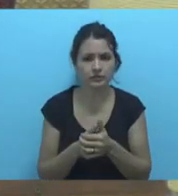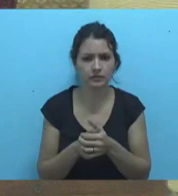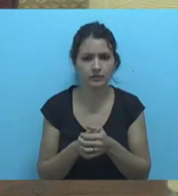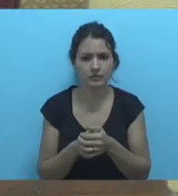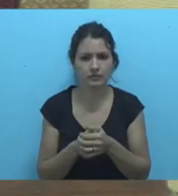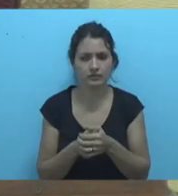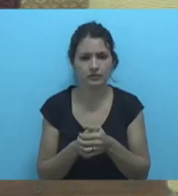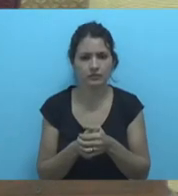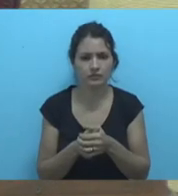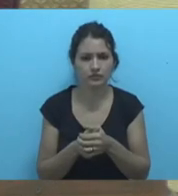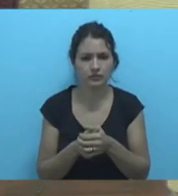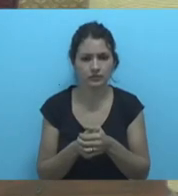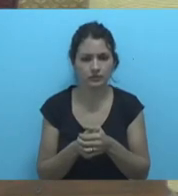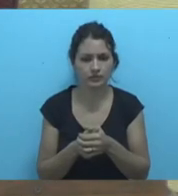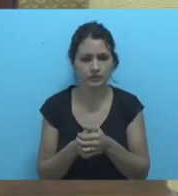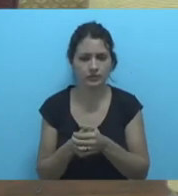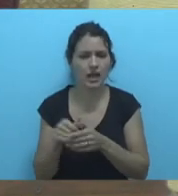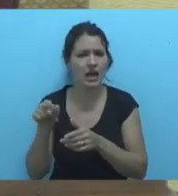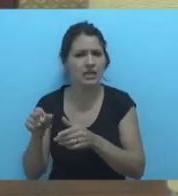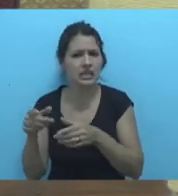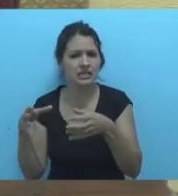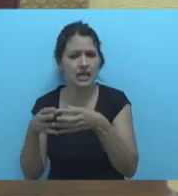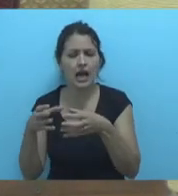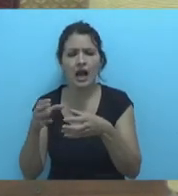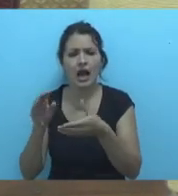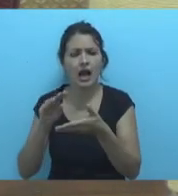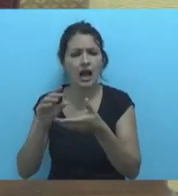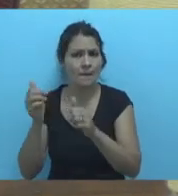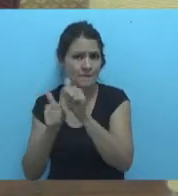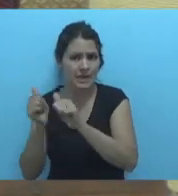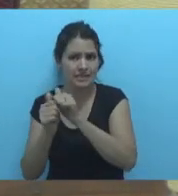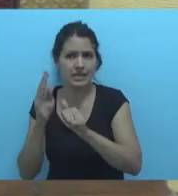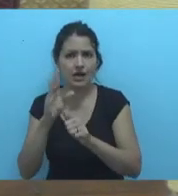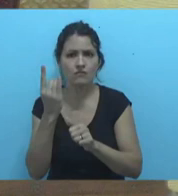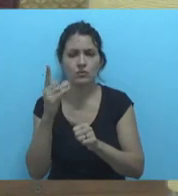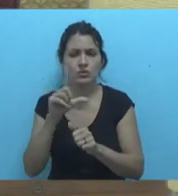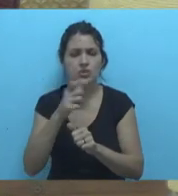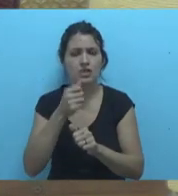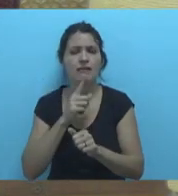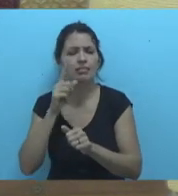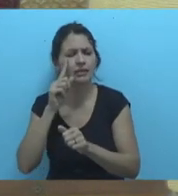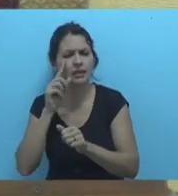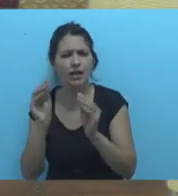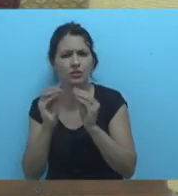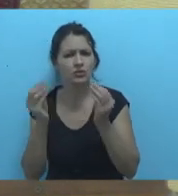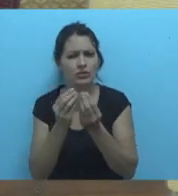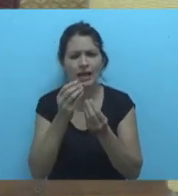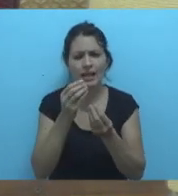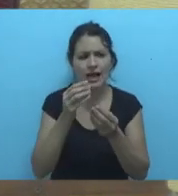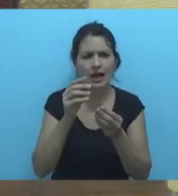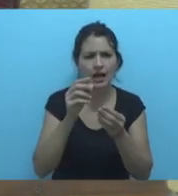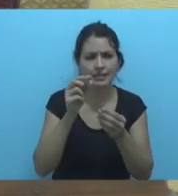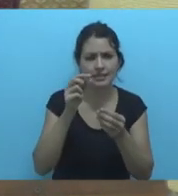Vicentín, que en el caso Bugatti son 73 familias cuya antigüedad promedio es de 25